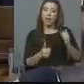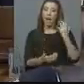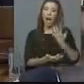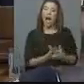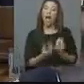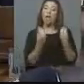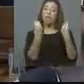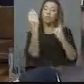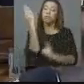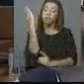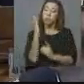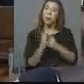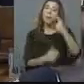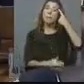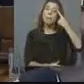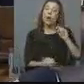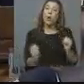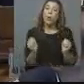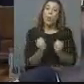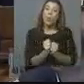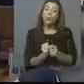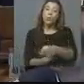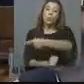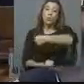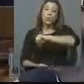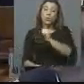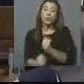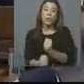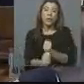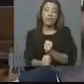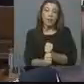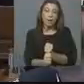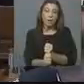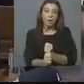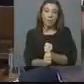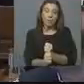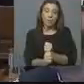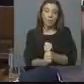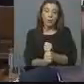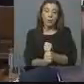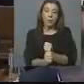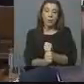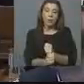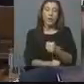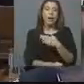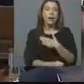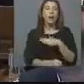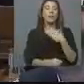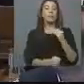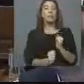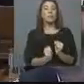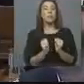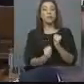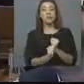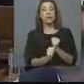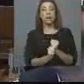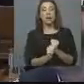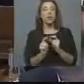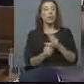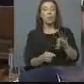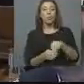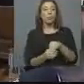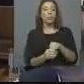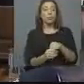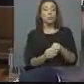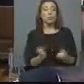muy buen desarrollo, pero en conjunto con los trabajadores que hoy trabajan y con quienes aspiran a poder trabajar y no han sido incluidos en